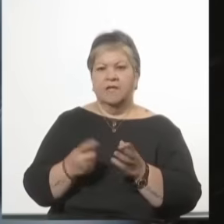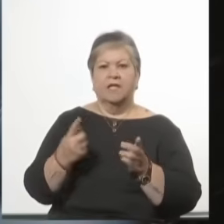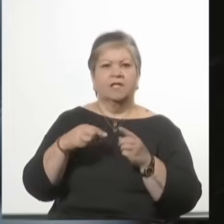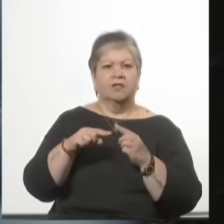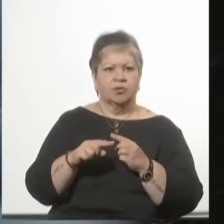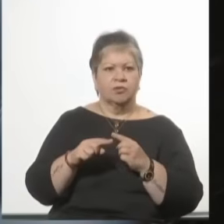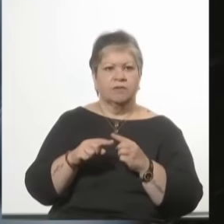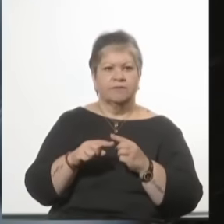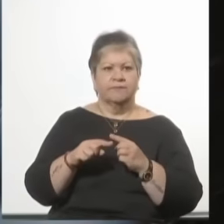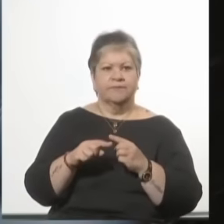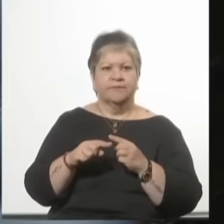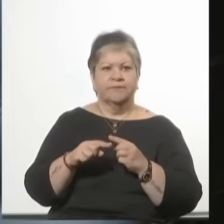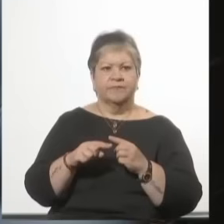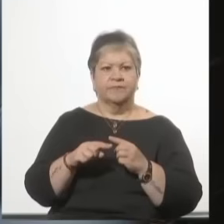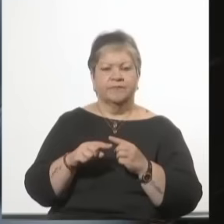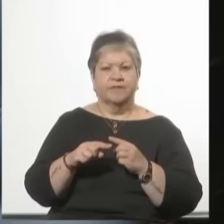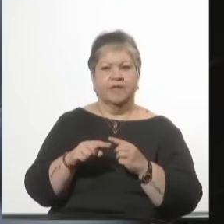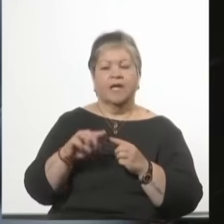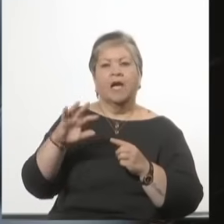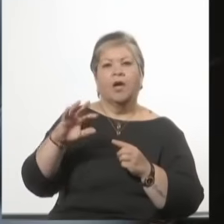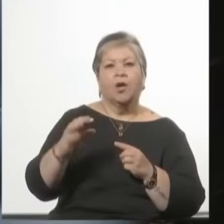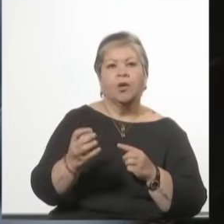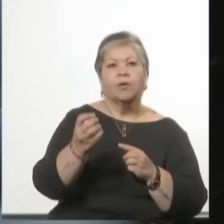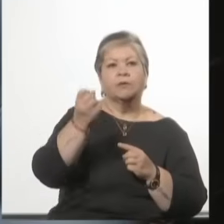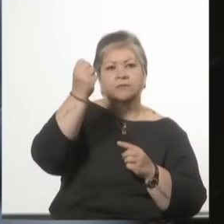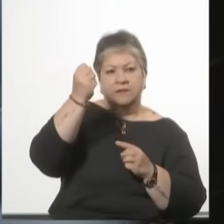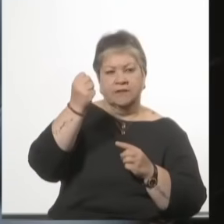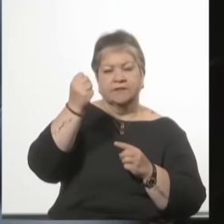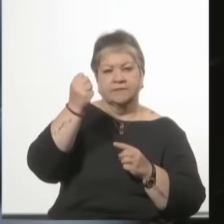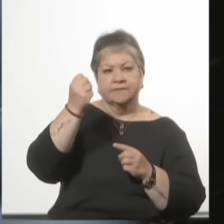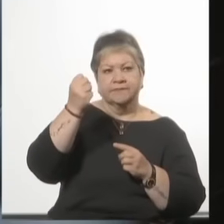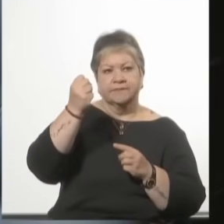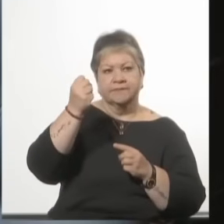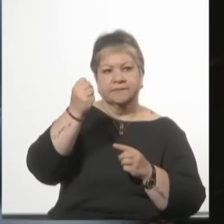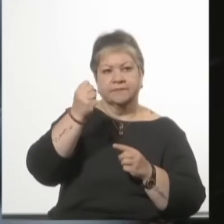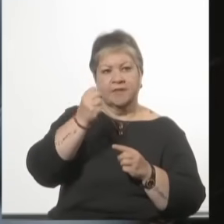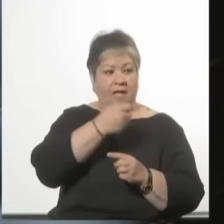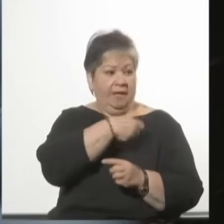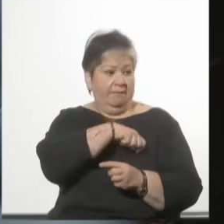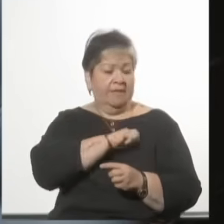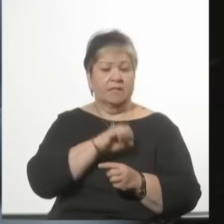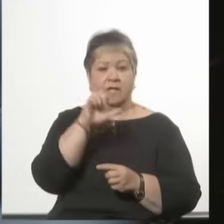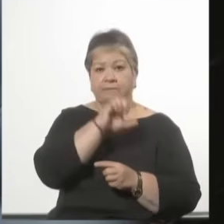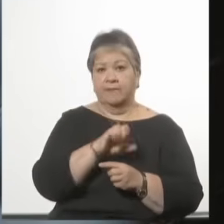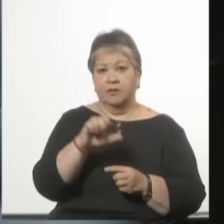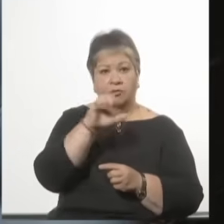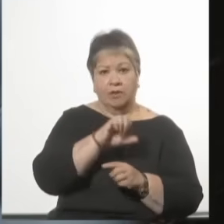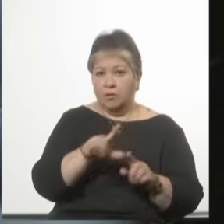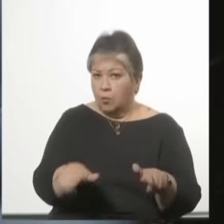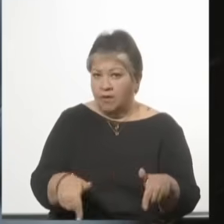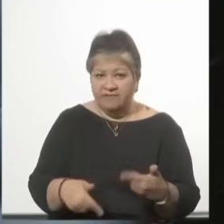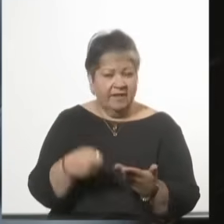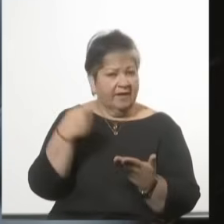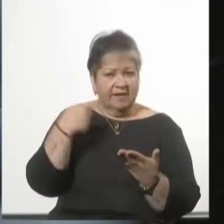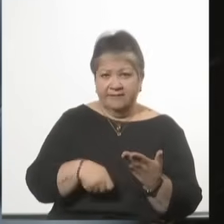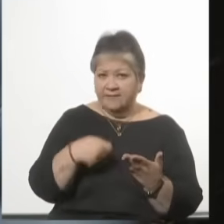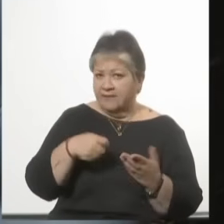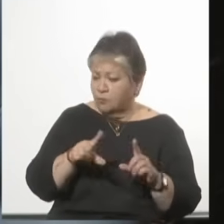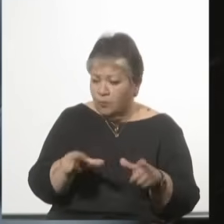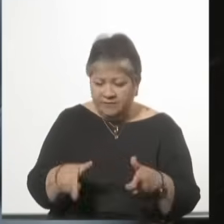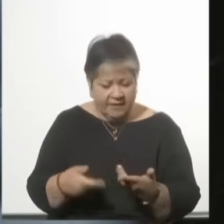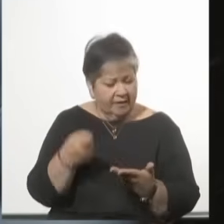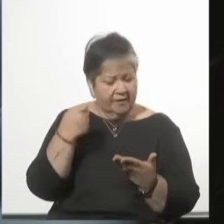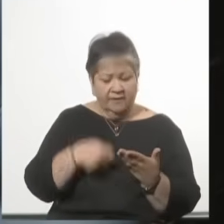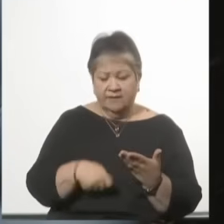había obtenido, ya que la sucesión de hechos demuestra con claridad que Cardama hasta el presente no había logrado constituir una garantía de